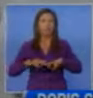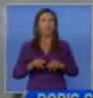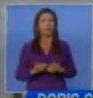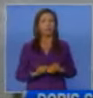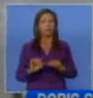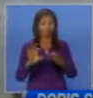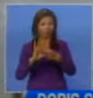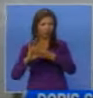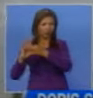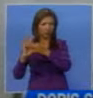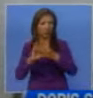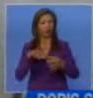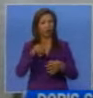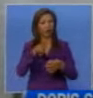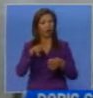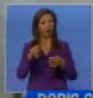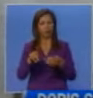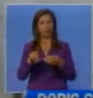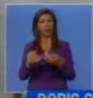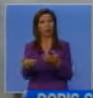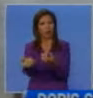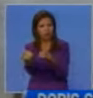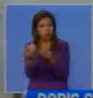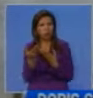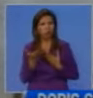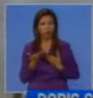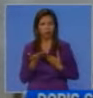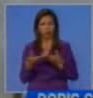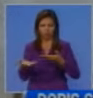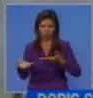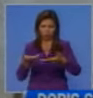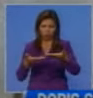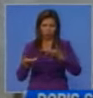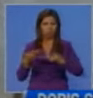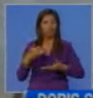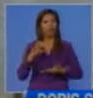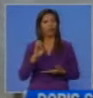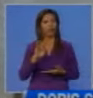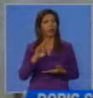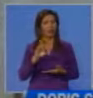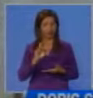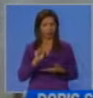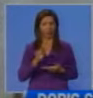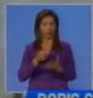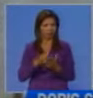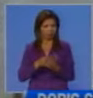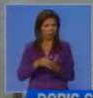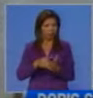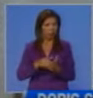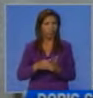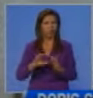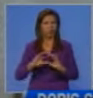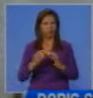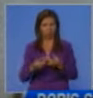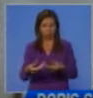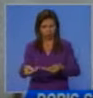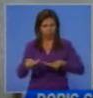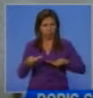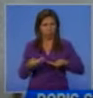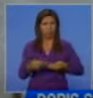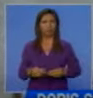los compañeros, habida cuenta que se reelige Carlos Marx Carrasco en esta comisión, precisamente para tratar. Ha